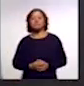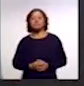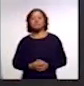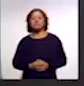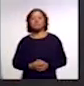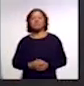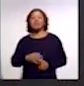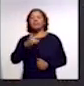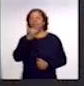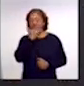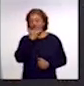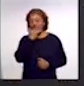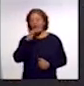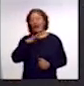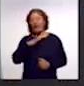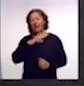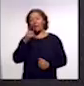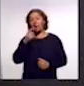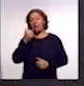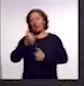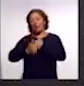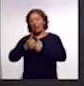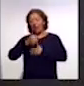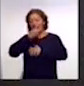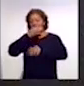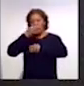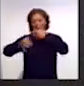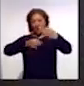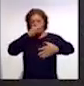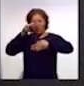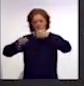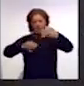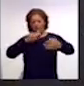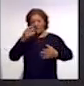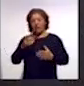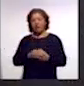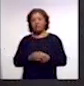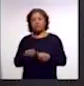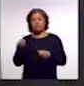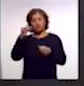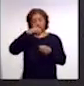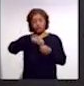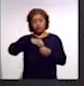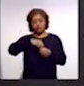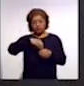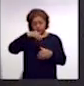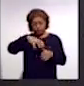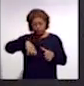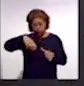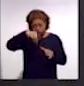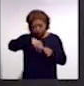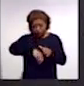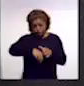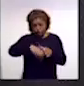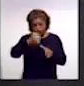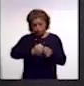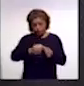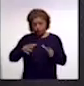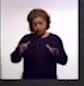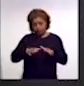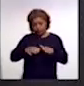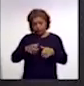de reforestación en él el campo de san pablo apetatitlán